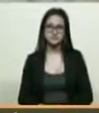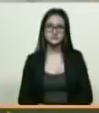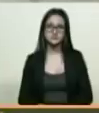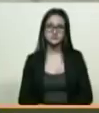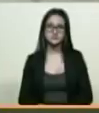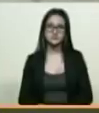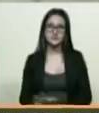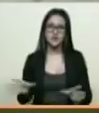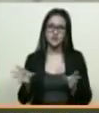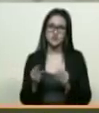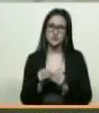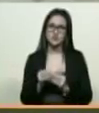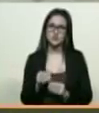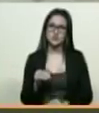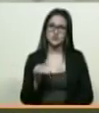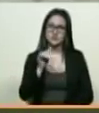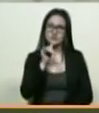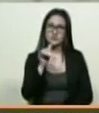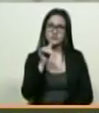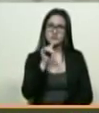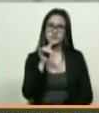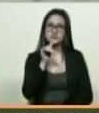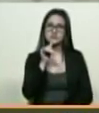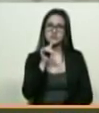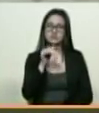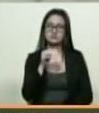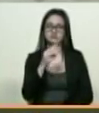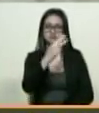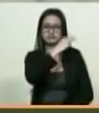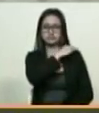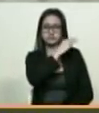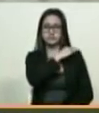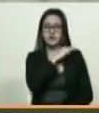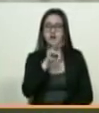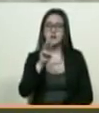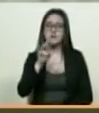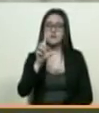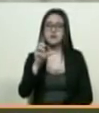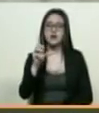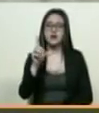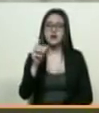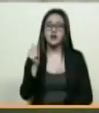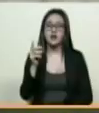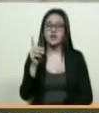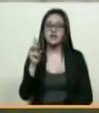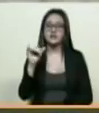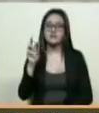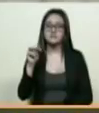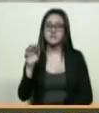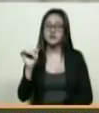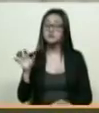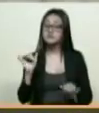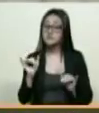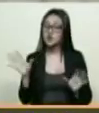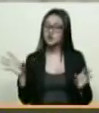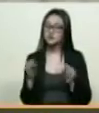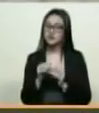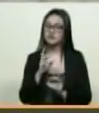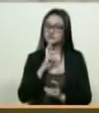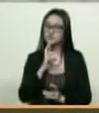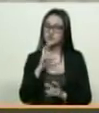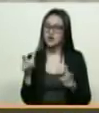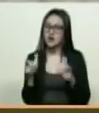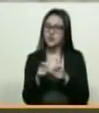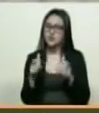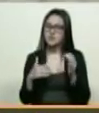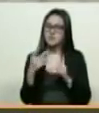Bien, acababan de apreciar las declaraciones del general en jefe Vladimir Padrino López a propósito de los resultados de este encuentro, donde